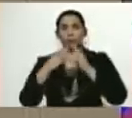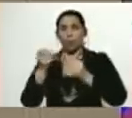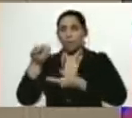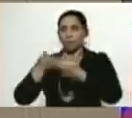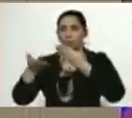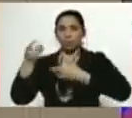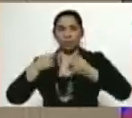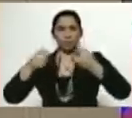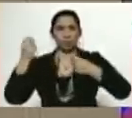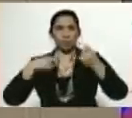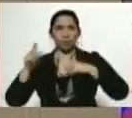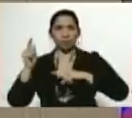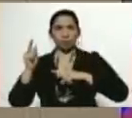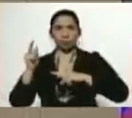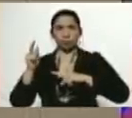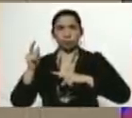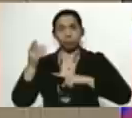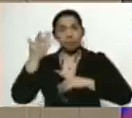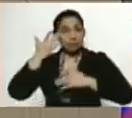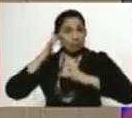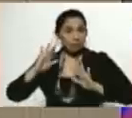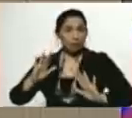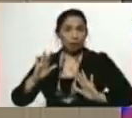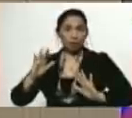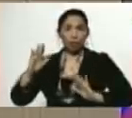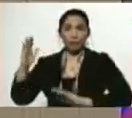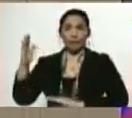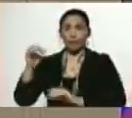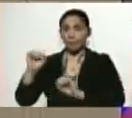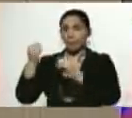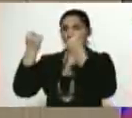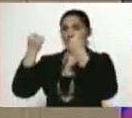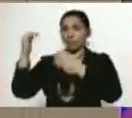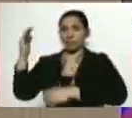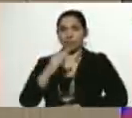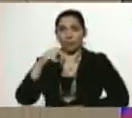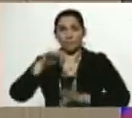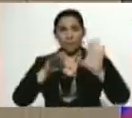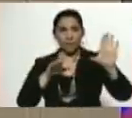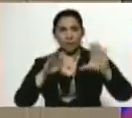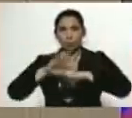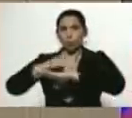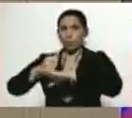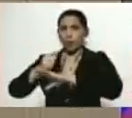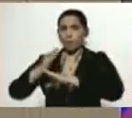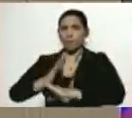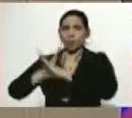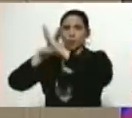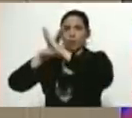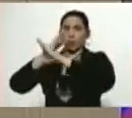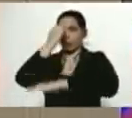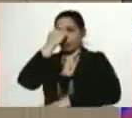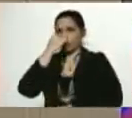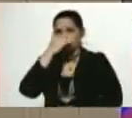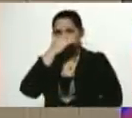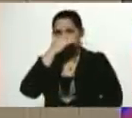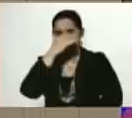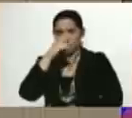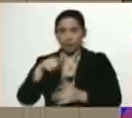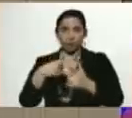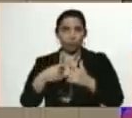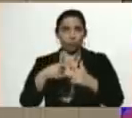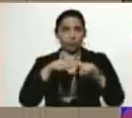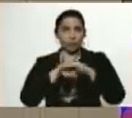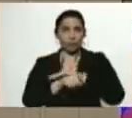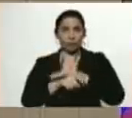de impedir que lleguen al país por razón del bloqueo criminal. Así que dentro de